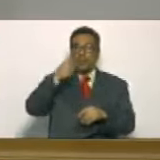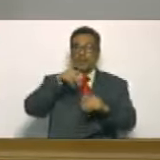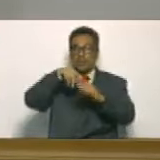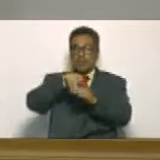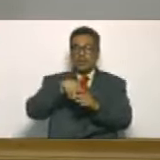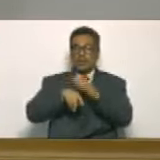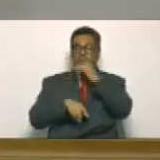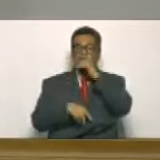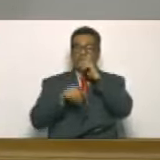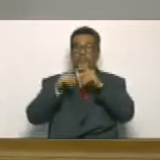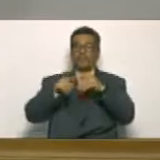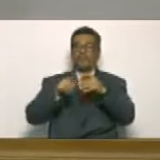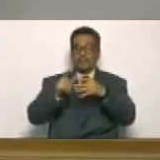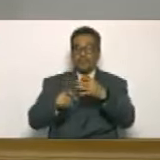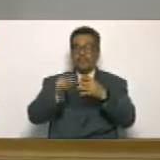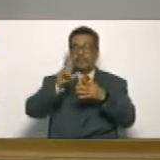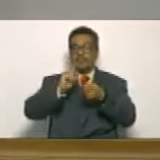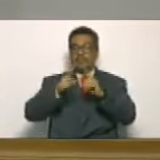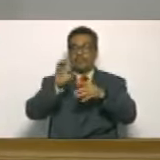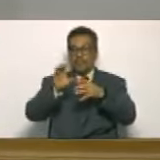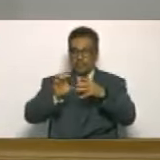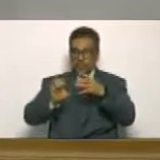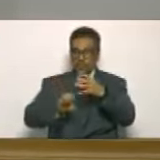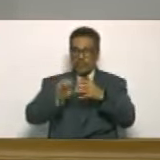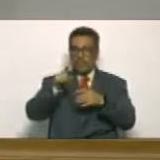Interior. Y después hay otros elementos